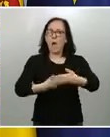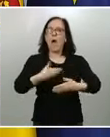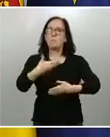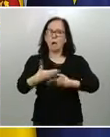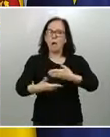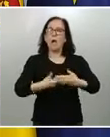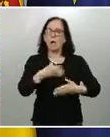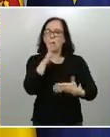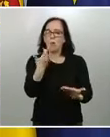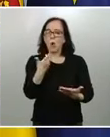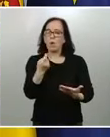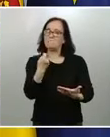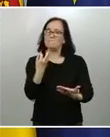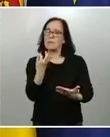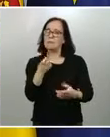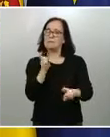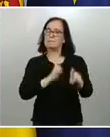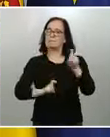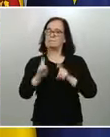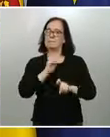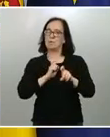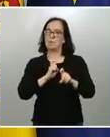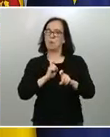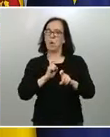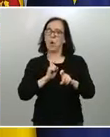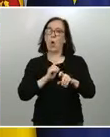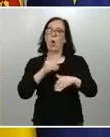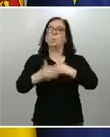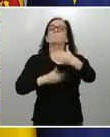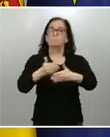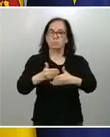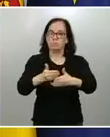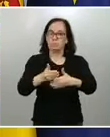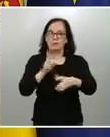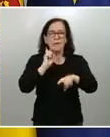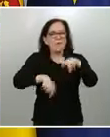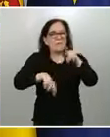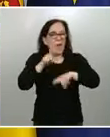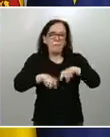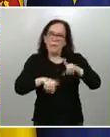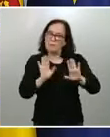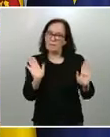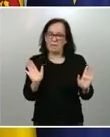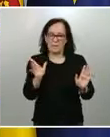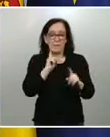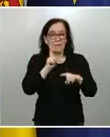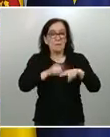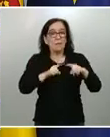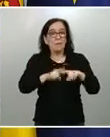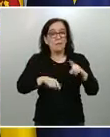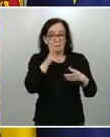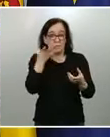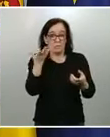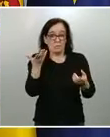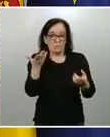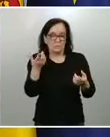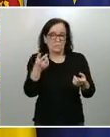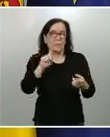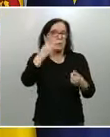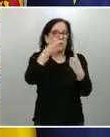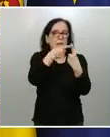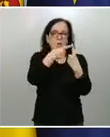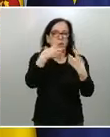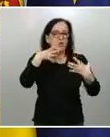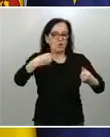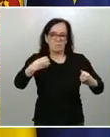podemos ir un poco más para adelante porque en definitiva todo esto es consecuencia de una crisis sanitaria por lo tanto esa variable